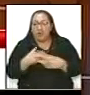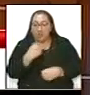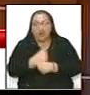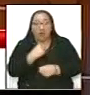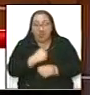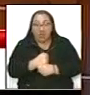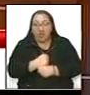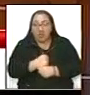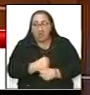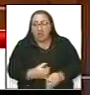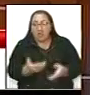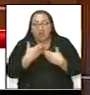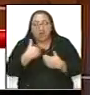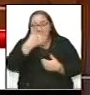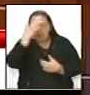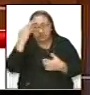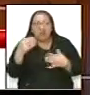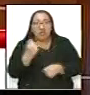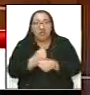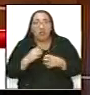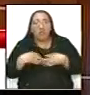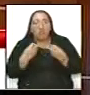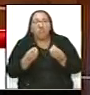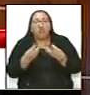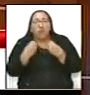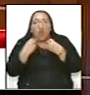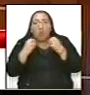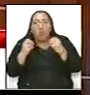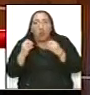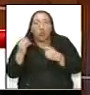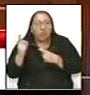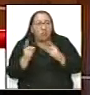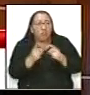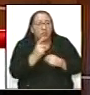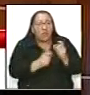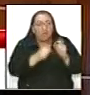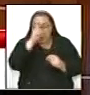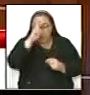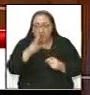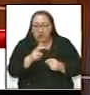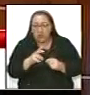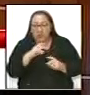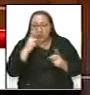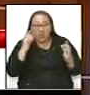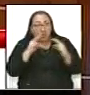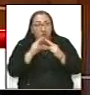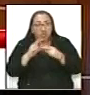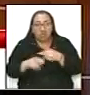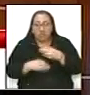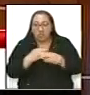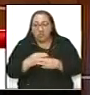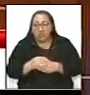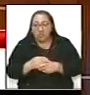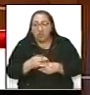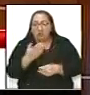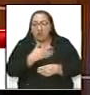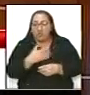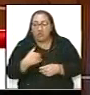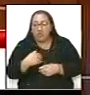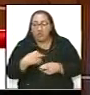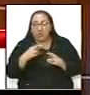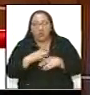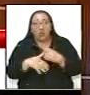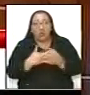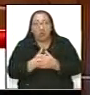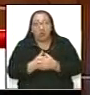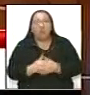trabajo y nos está dando una posibilidad y oportunidad de hacer que el Perú, el país, se conozca en el mundo. Presidente, ojalá que